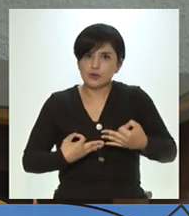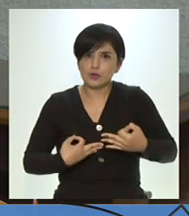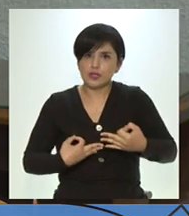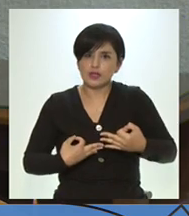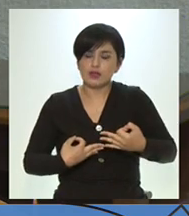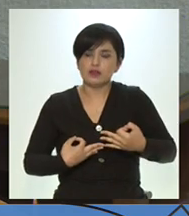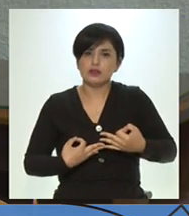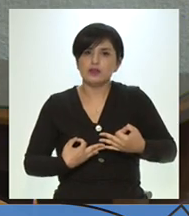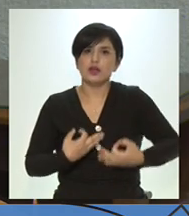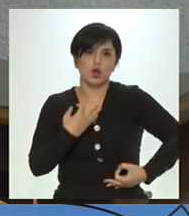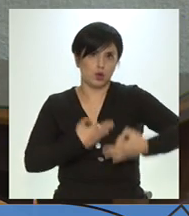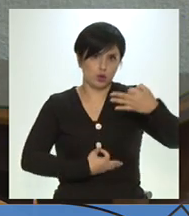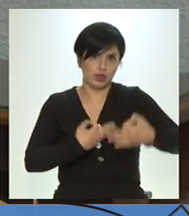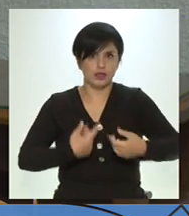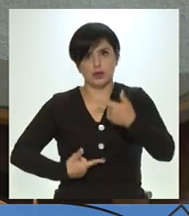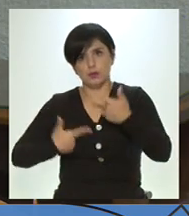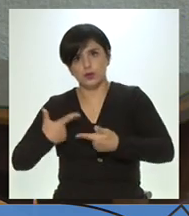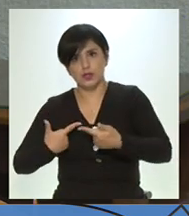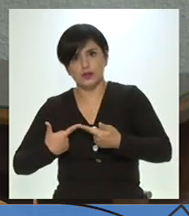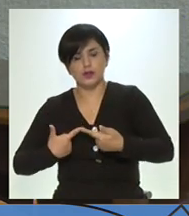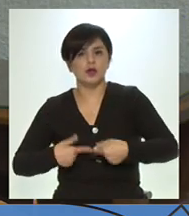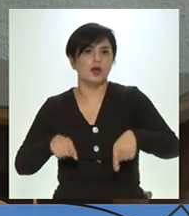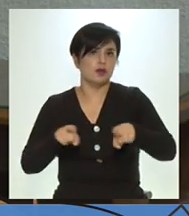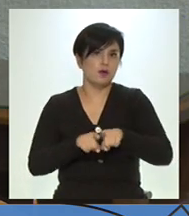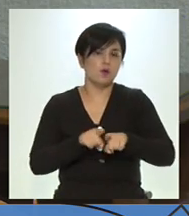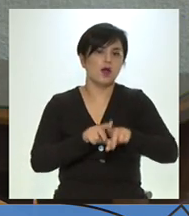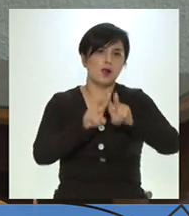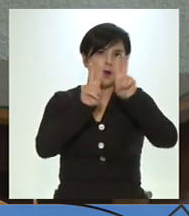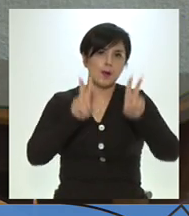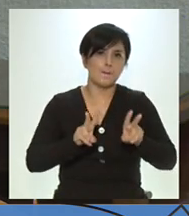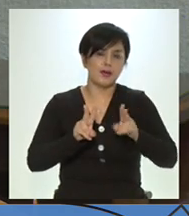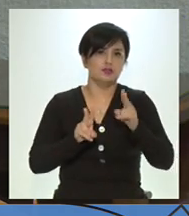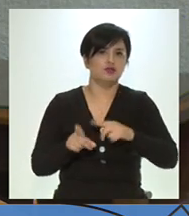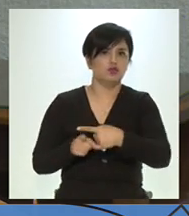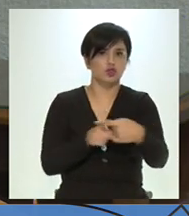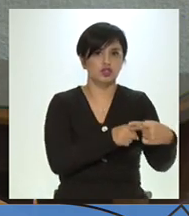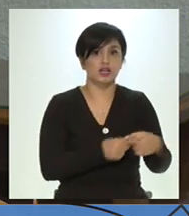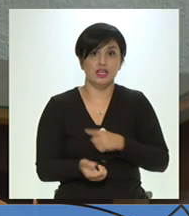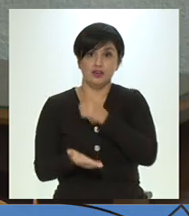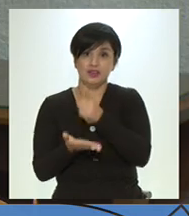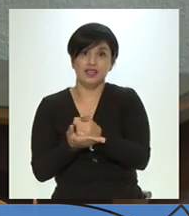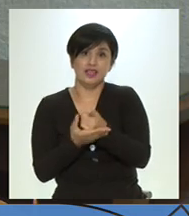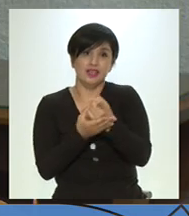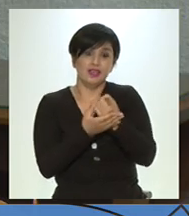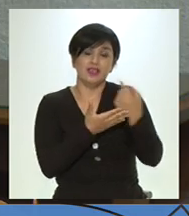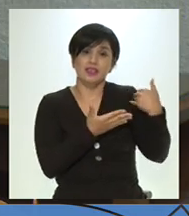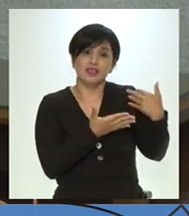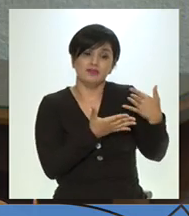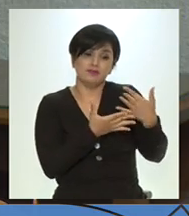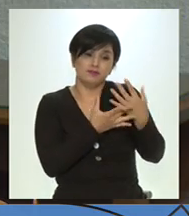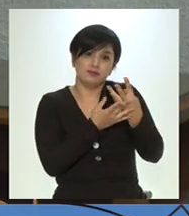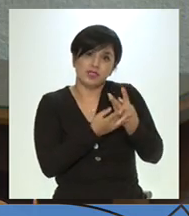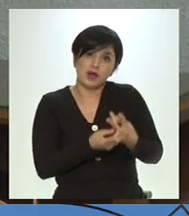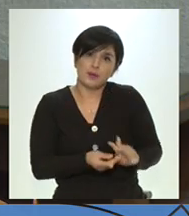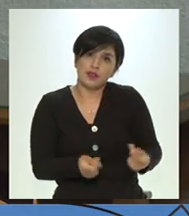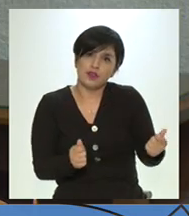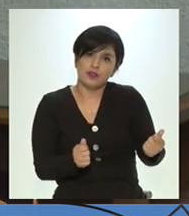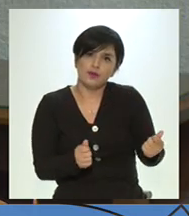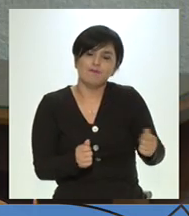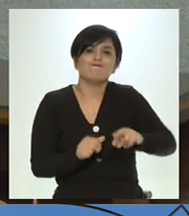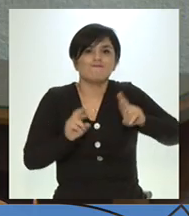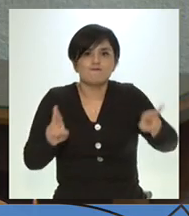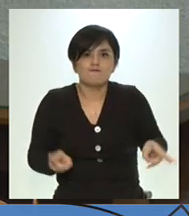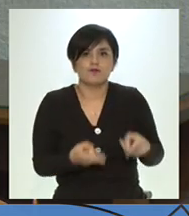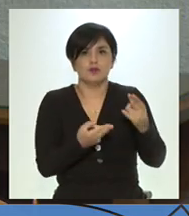así como la paz social y gobernabilidad que hemos perdido en el curso de la actual administración debemos recuperarlo